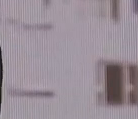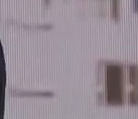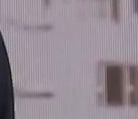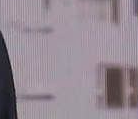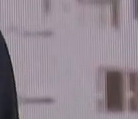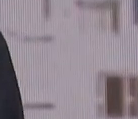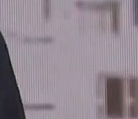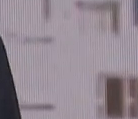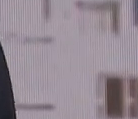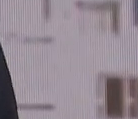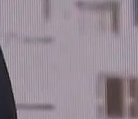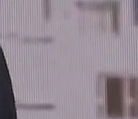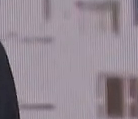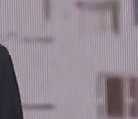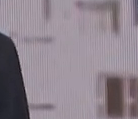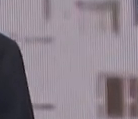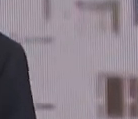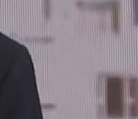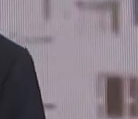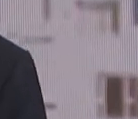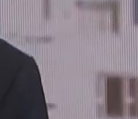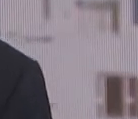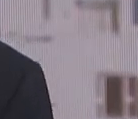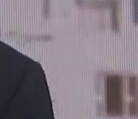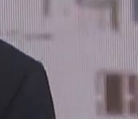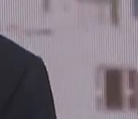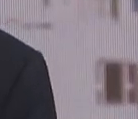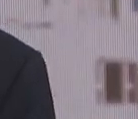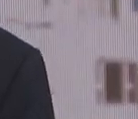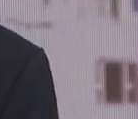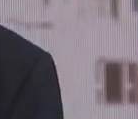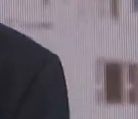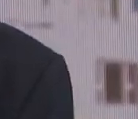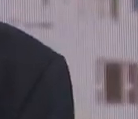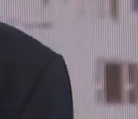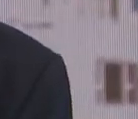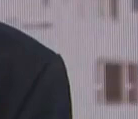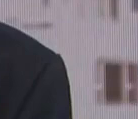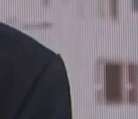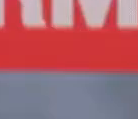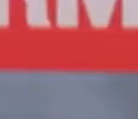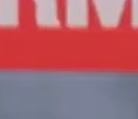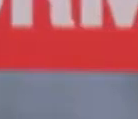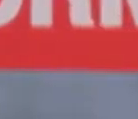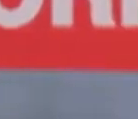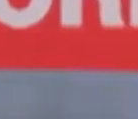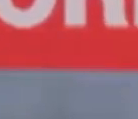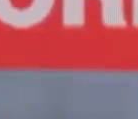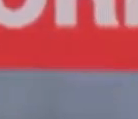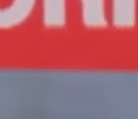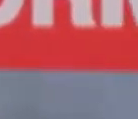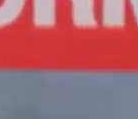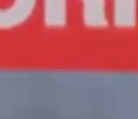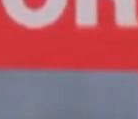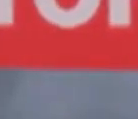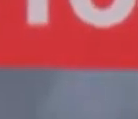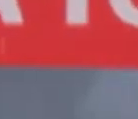lo pone en marcha o no si sirve para algo tal vez no sirvió para nada valenzuela gracias muy amable y